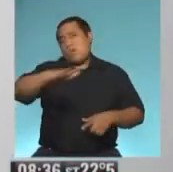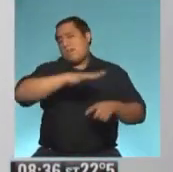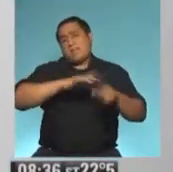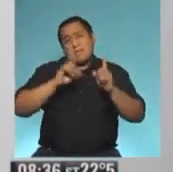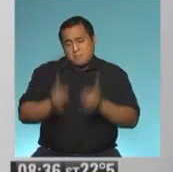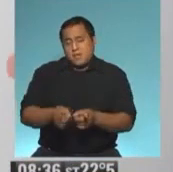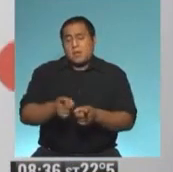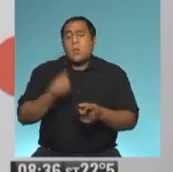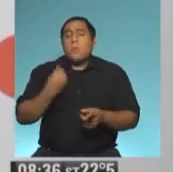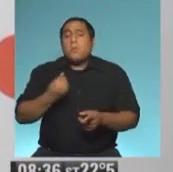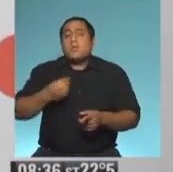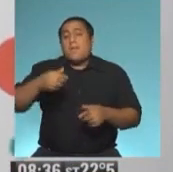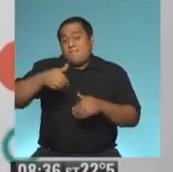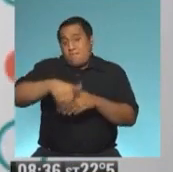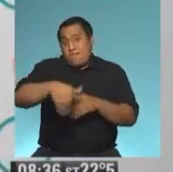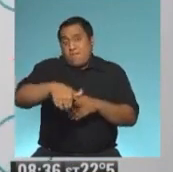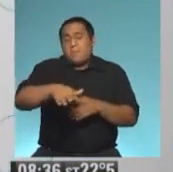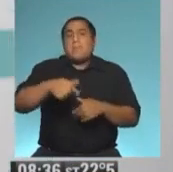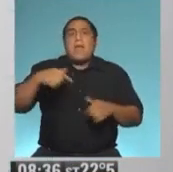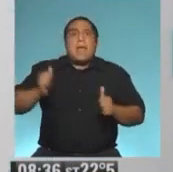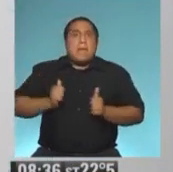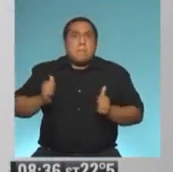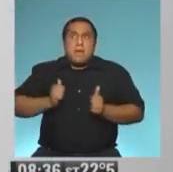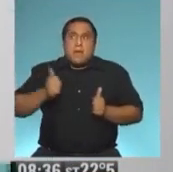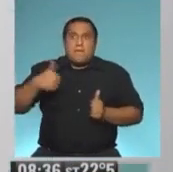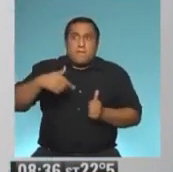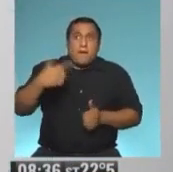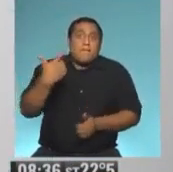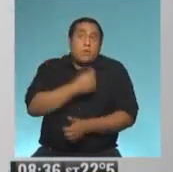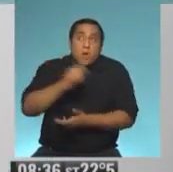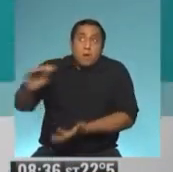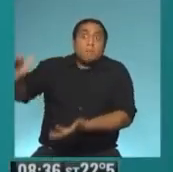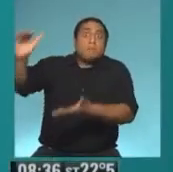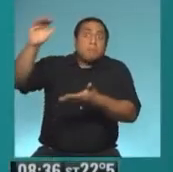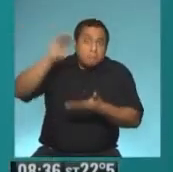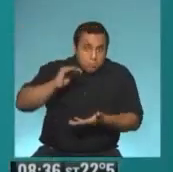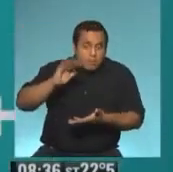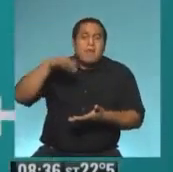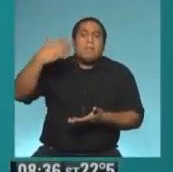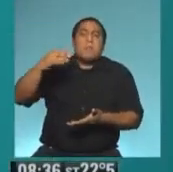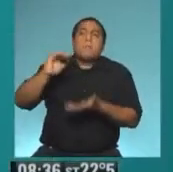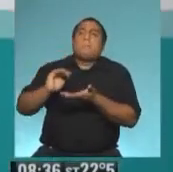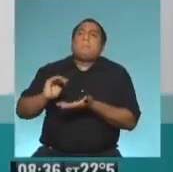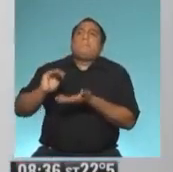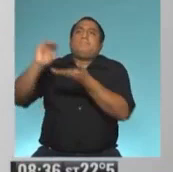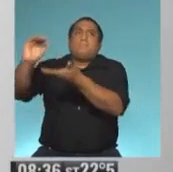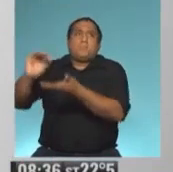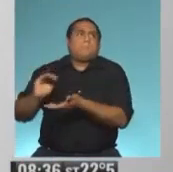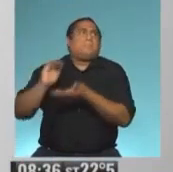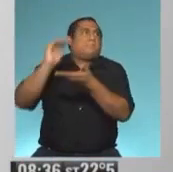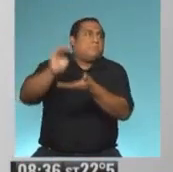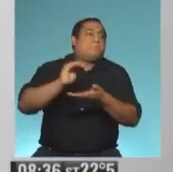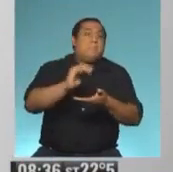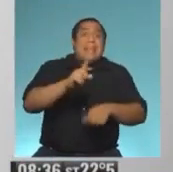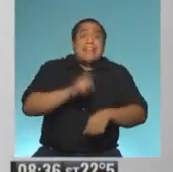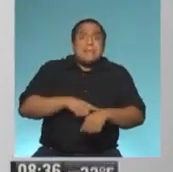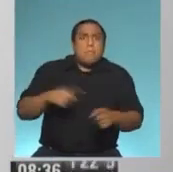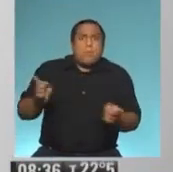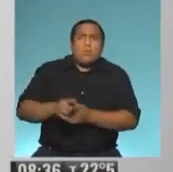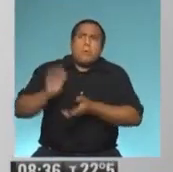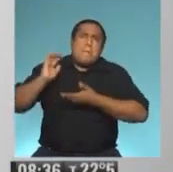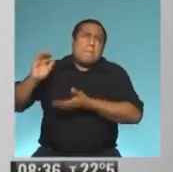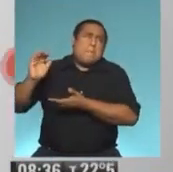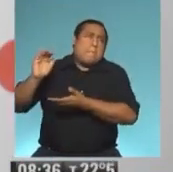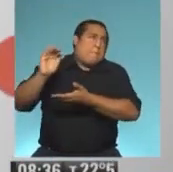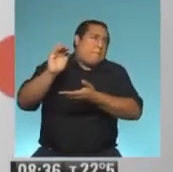es justamente, ahora estamos esperando que llegue la vacuna. Cuando llegue la vacuna, hay que distribuirla en un corto periodo de tiempo a